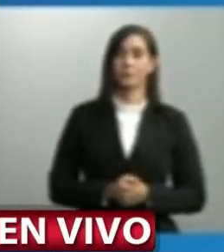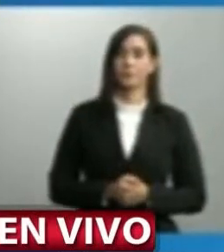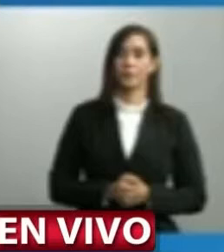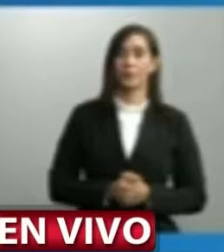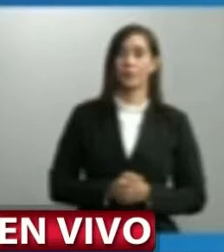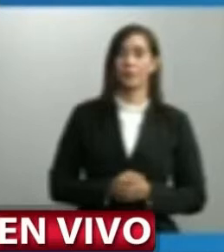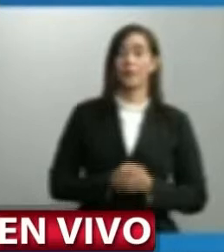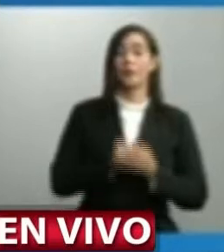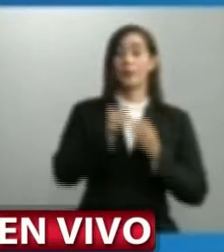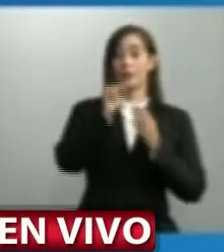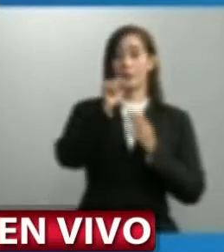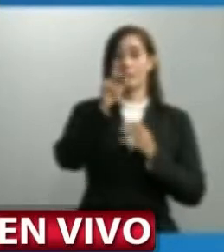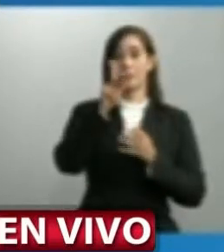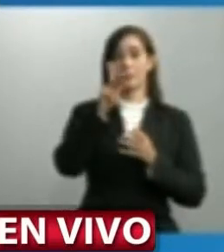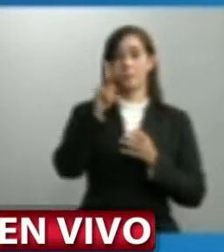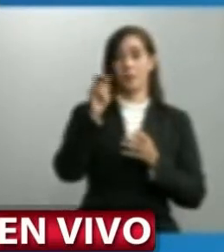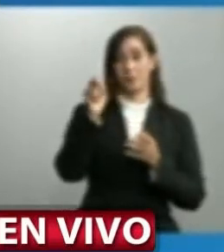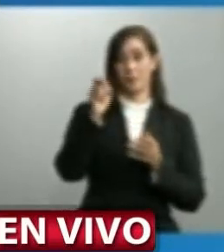Espaillat,